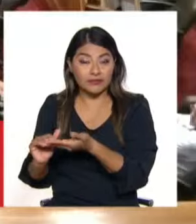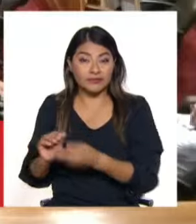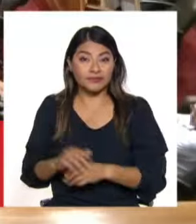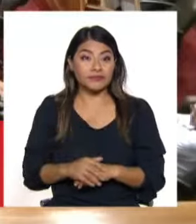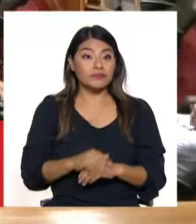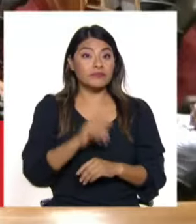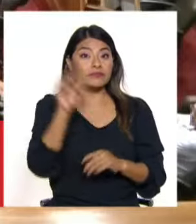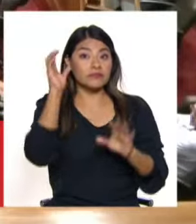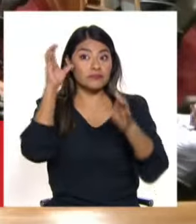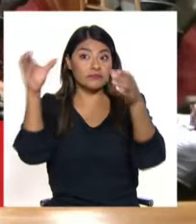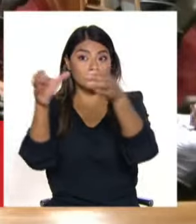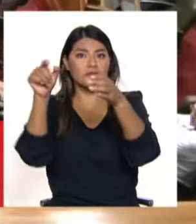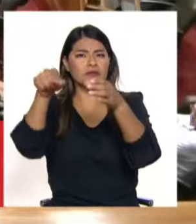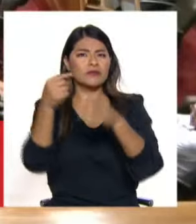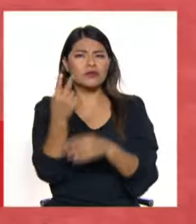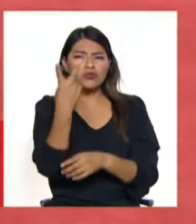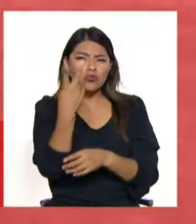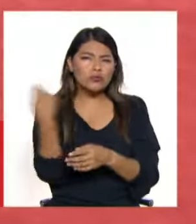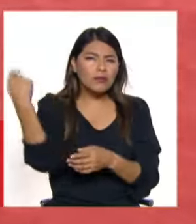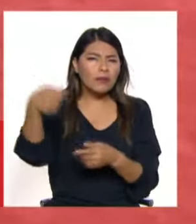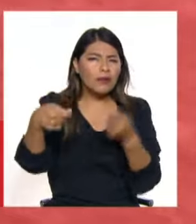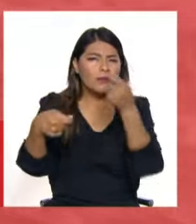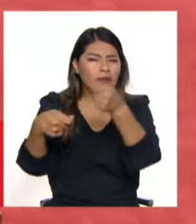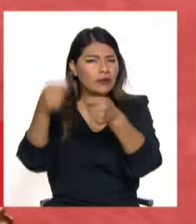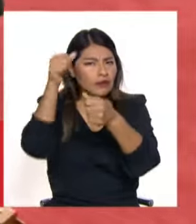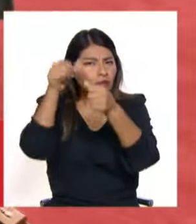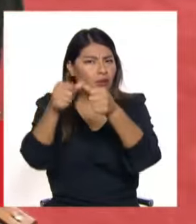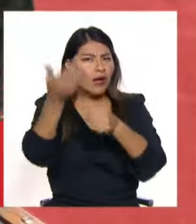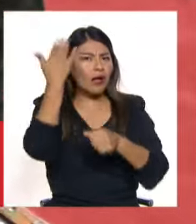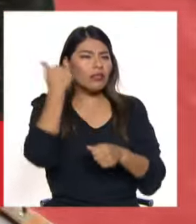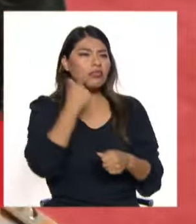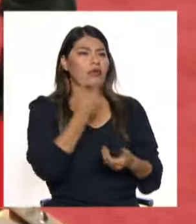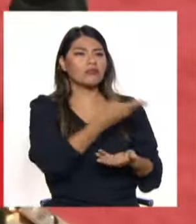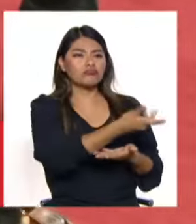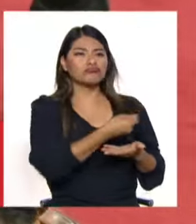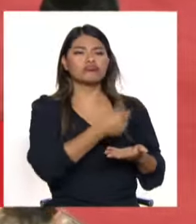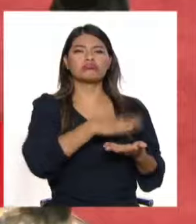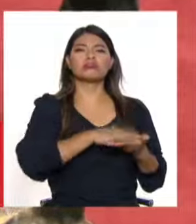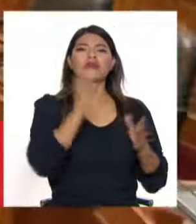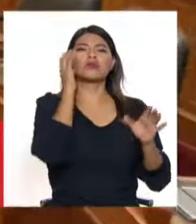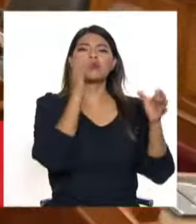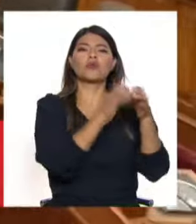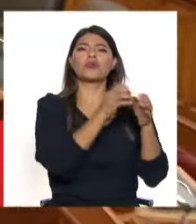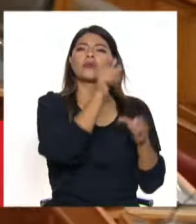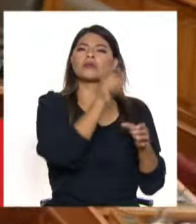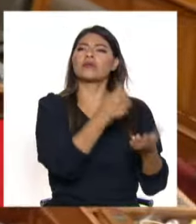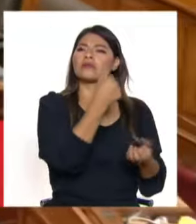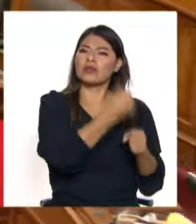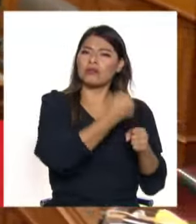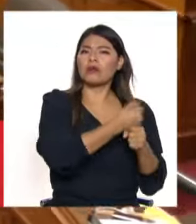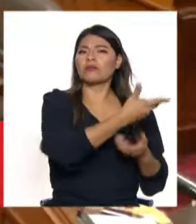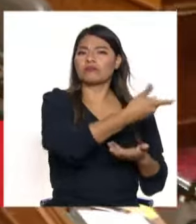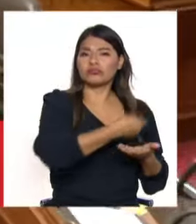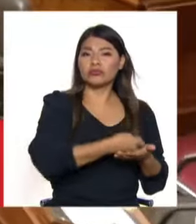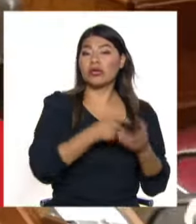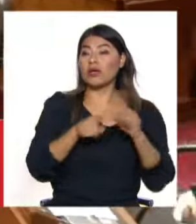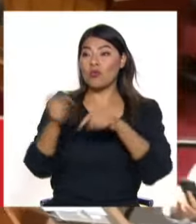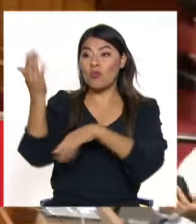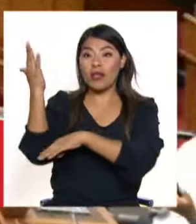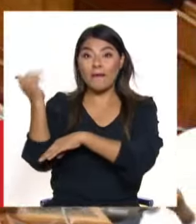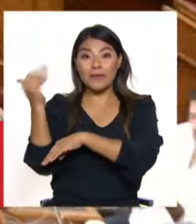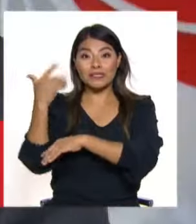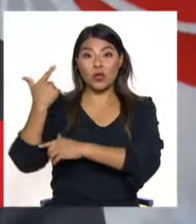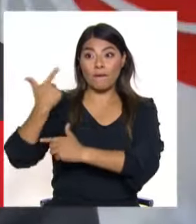que perciben doble remuneración por cobrar sus sueldos como congresistas, además de una